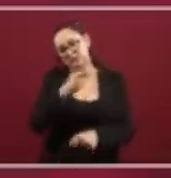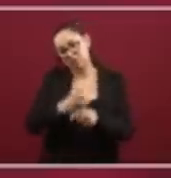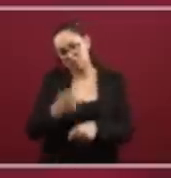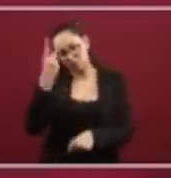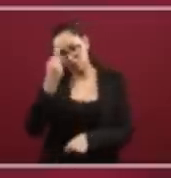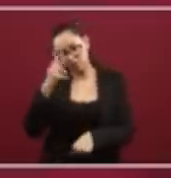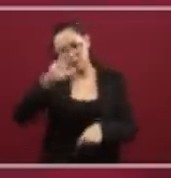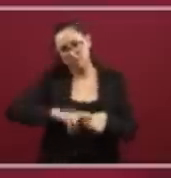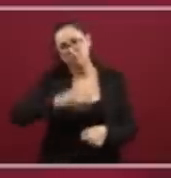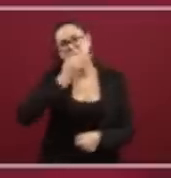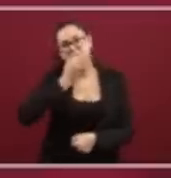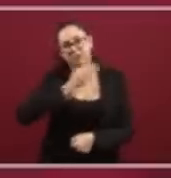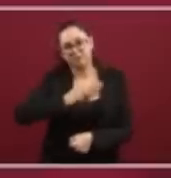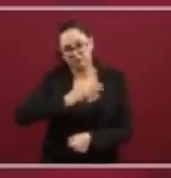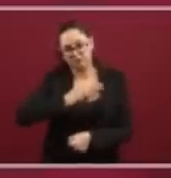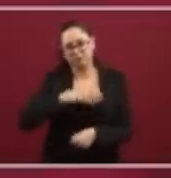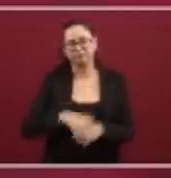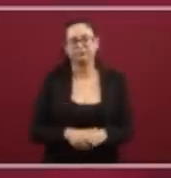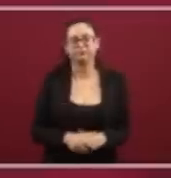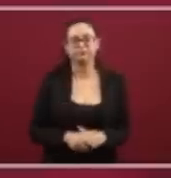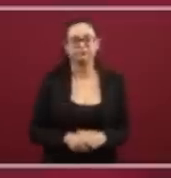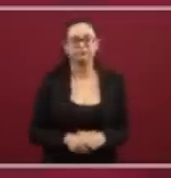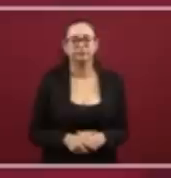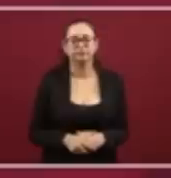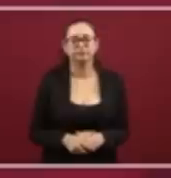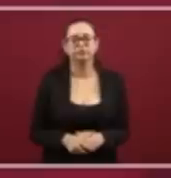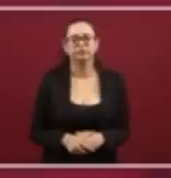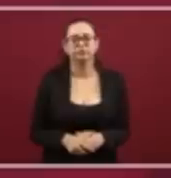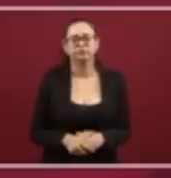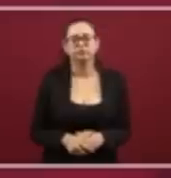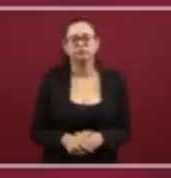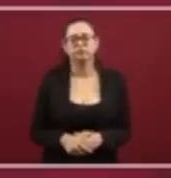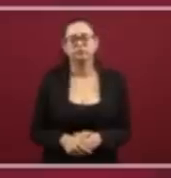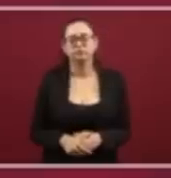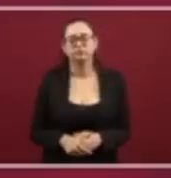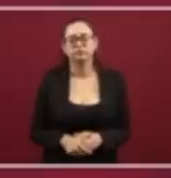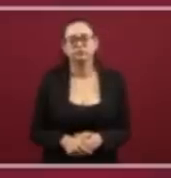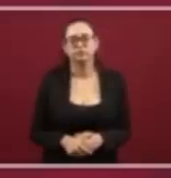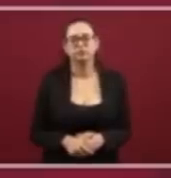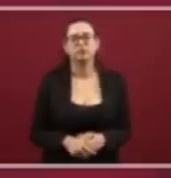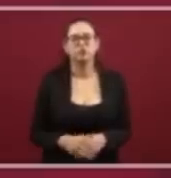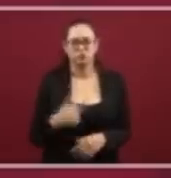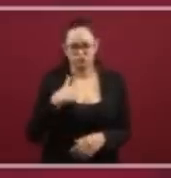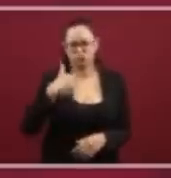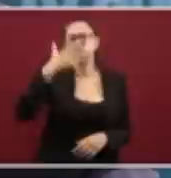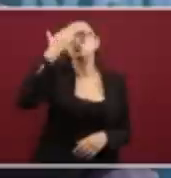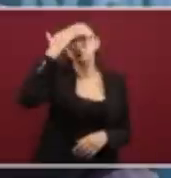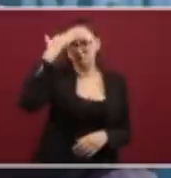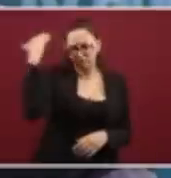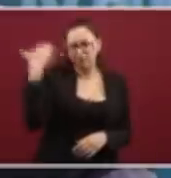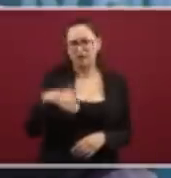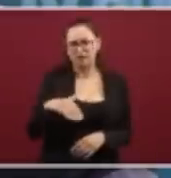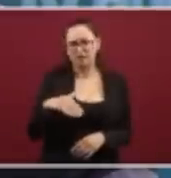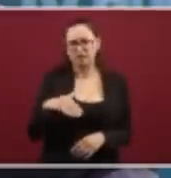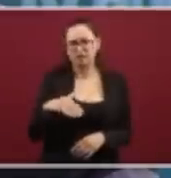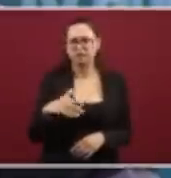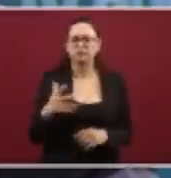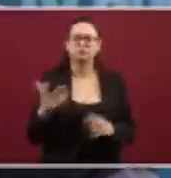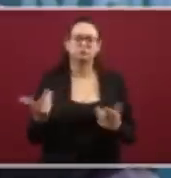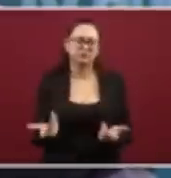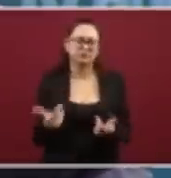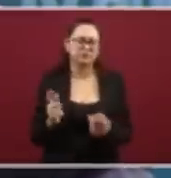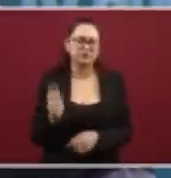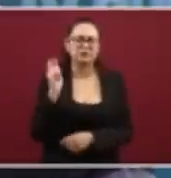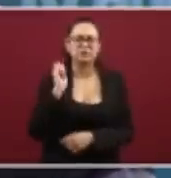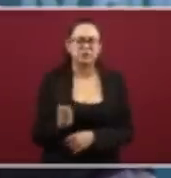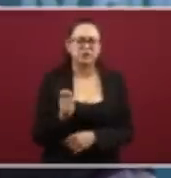del instituto en ese sentido se me ha sido de mi conocimiento que esto obedeció una